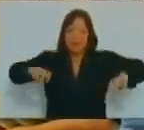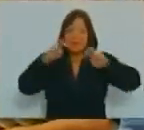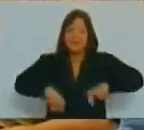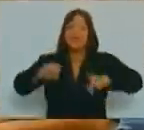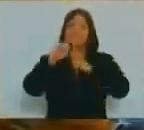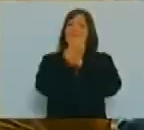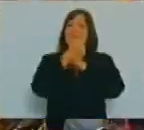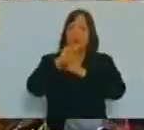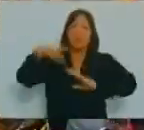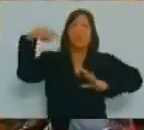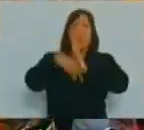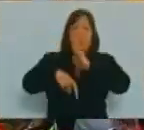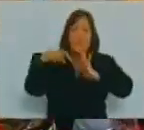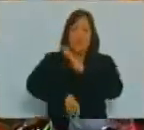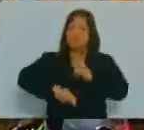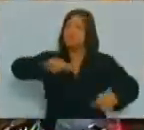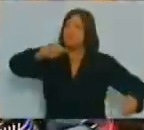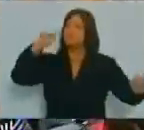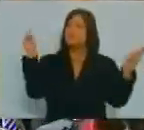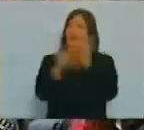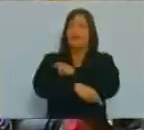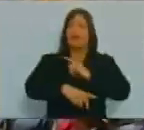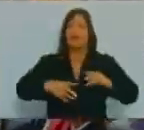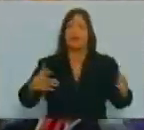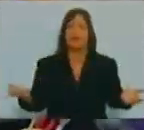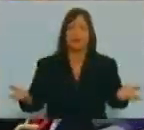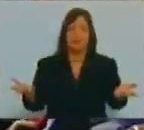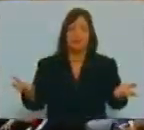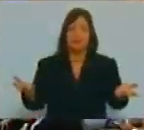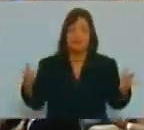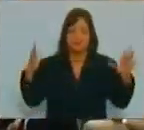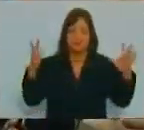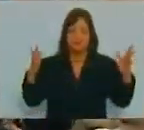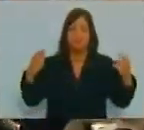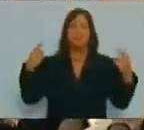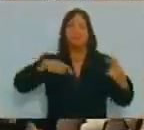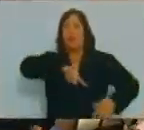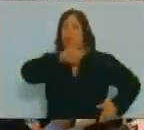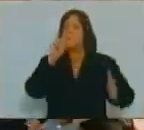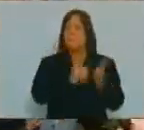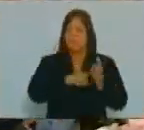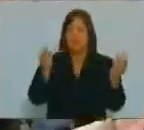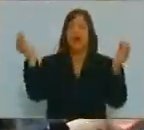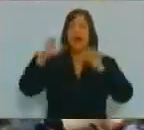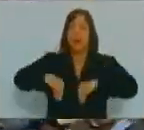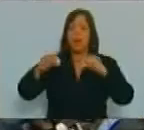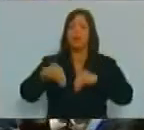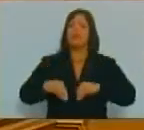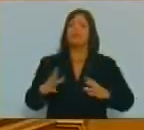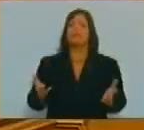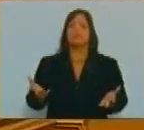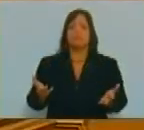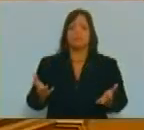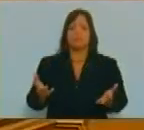situación y transformarla estamos totalmente de acuerdo